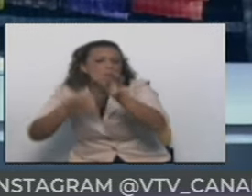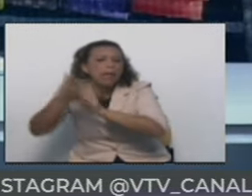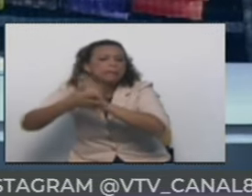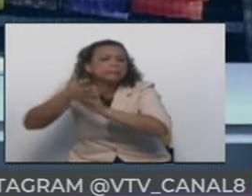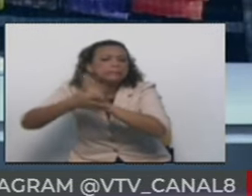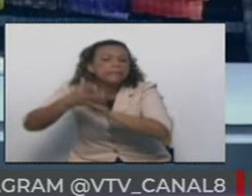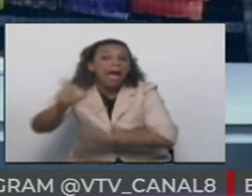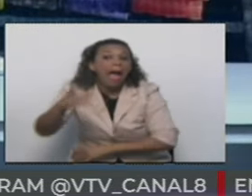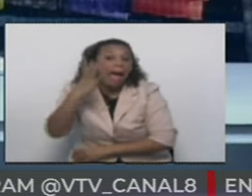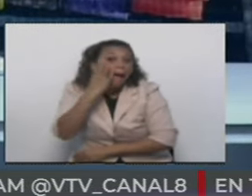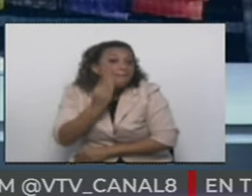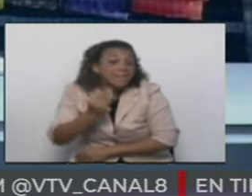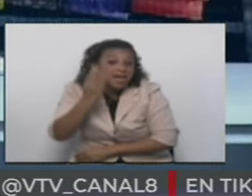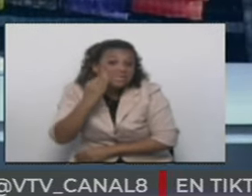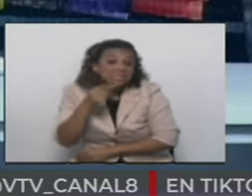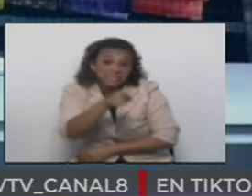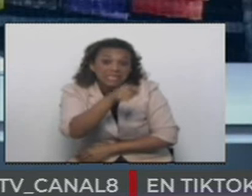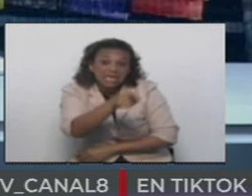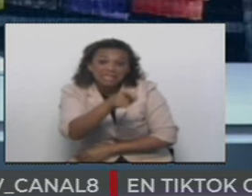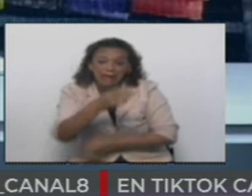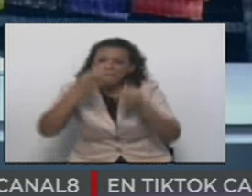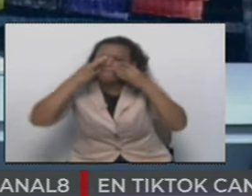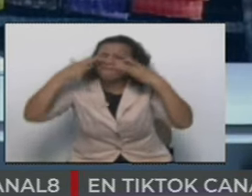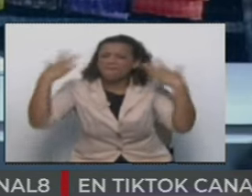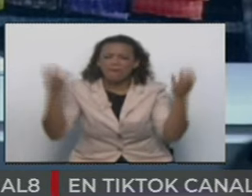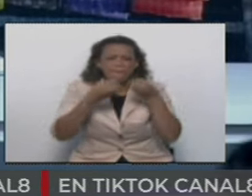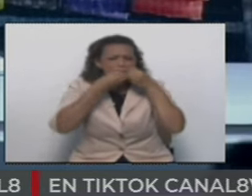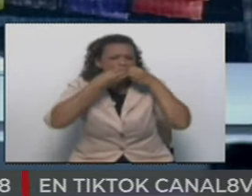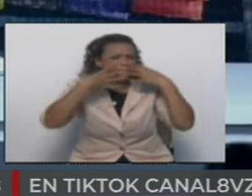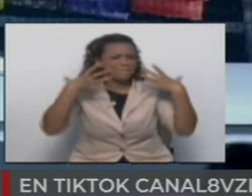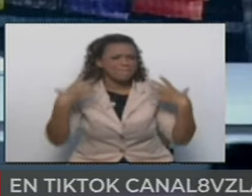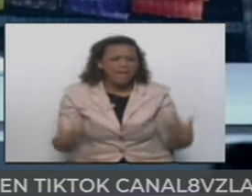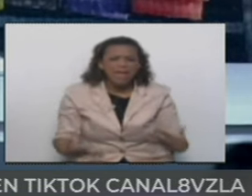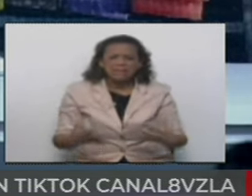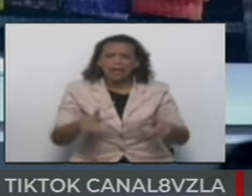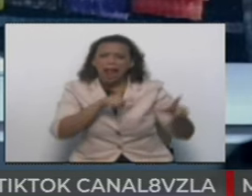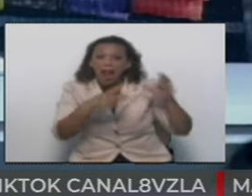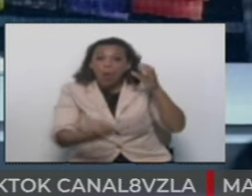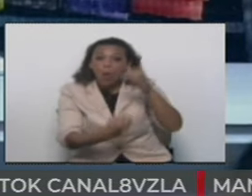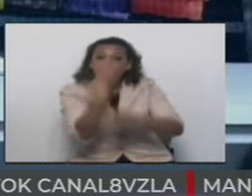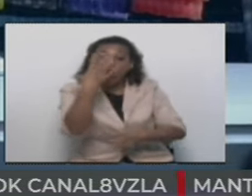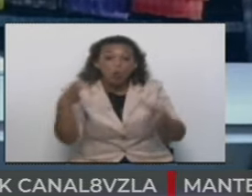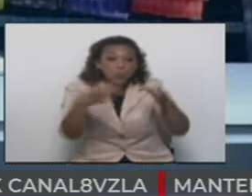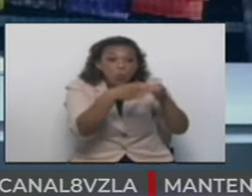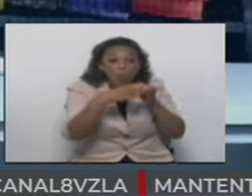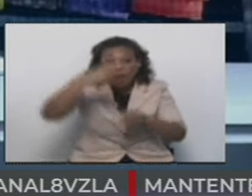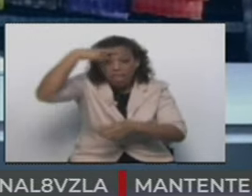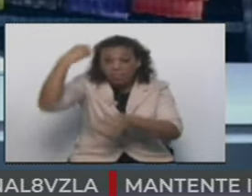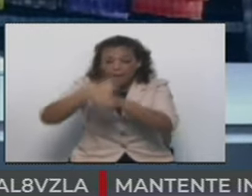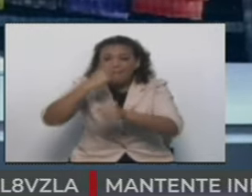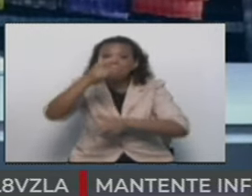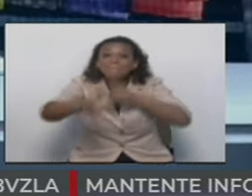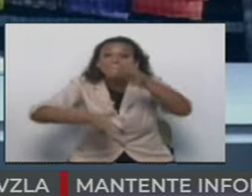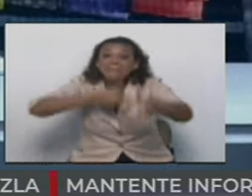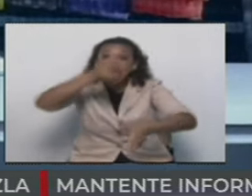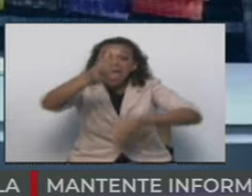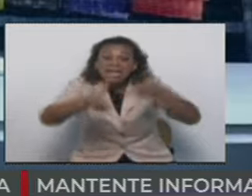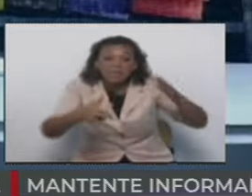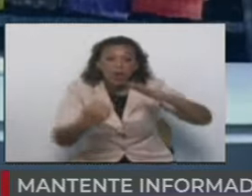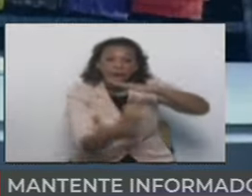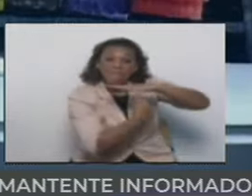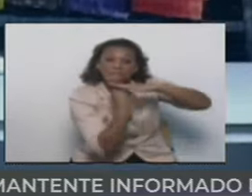la experiencia magnífica que ha activado la clase obrera del metro desde las